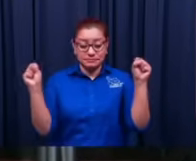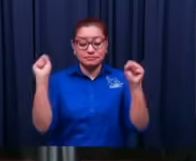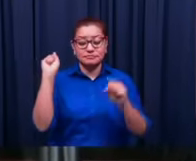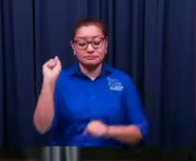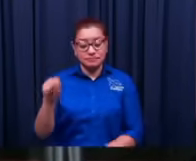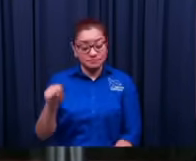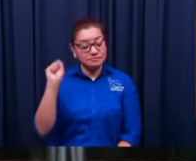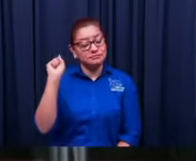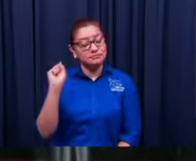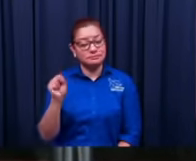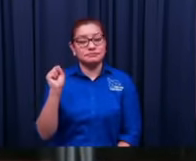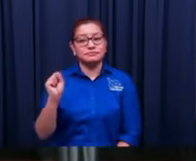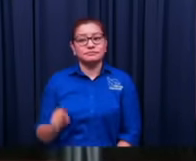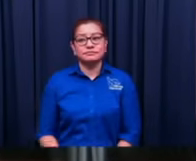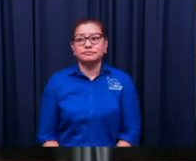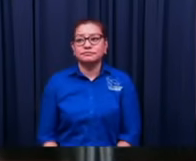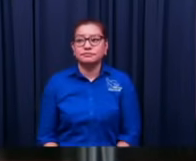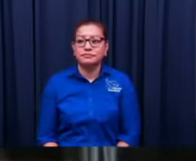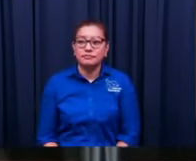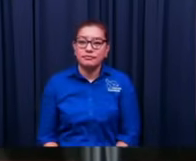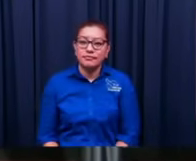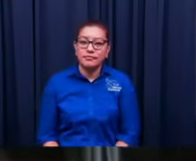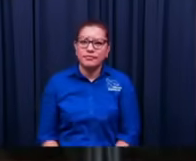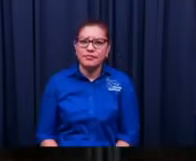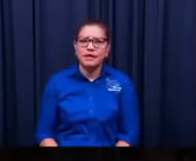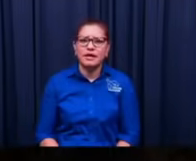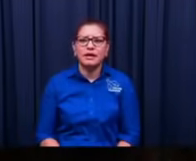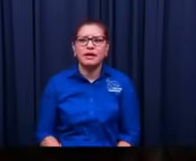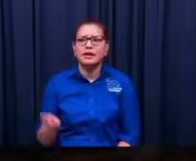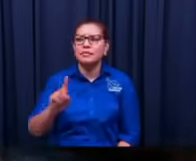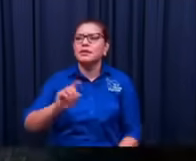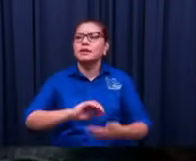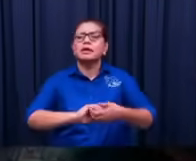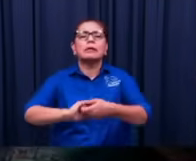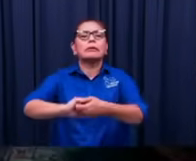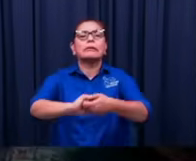no, que no anden de manita sudada, hermano.